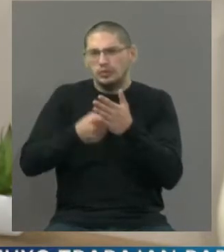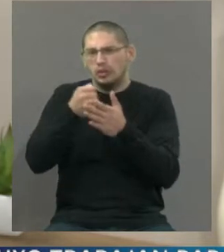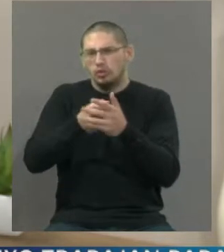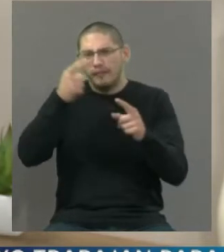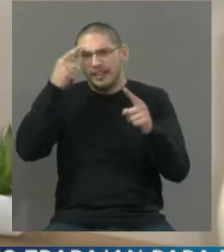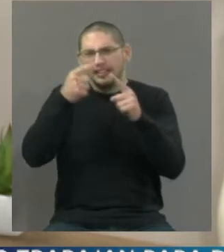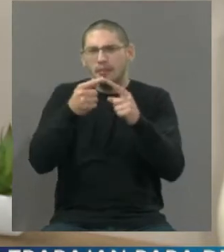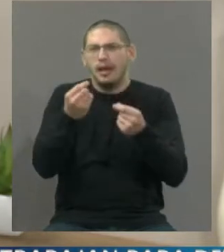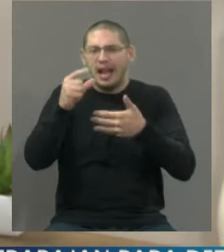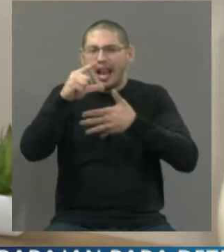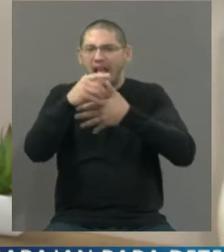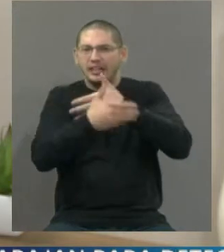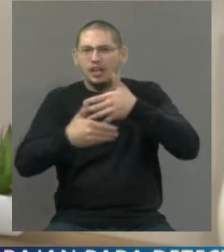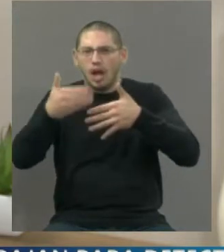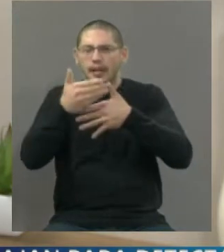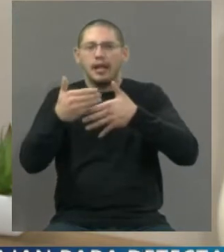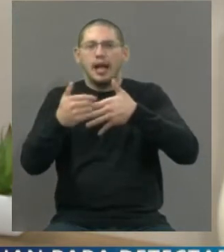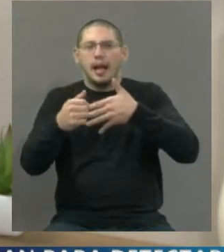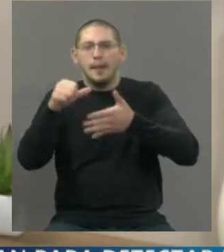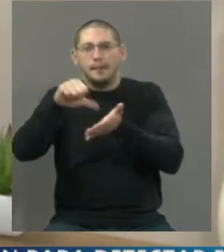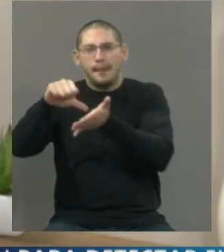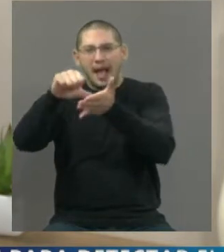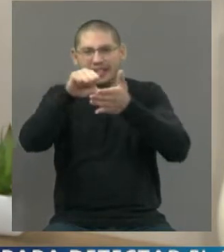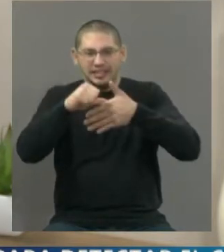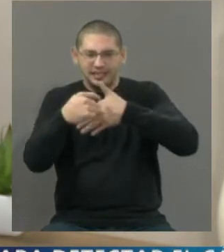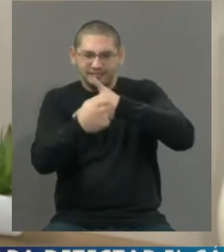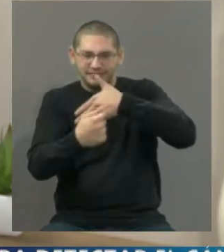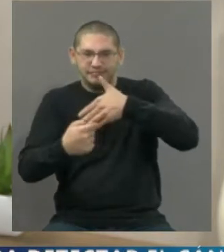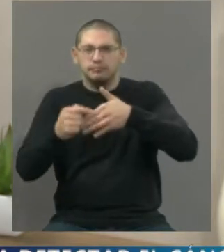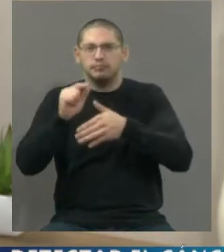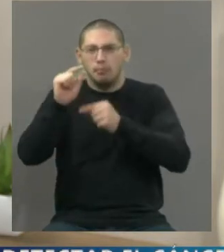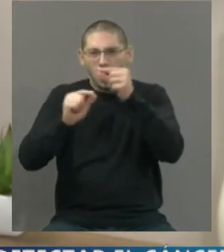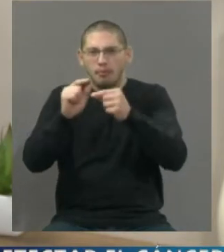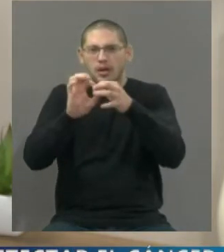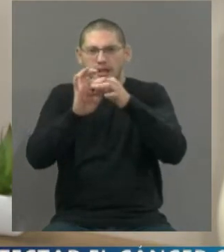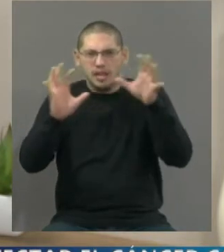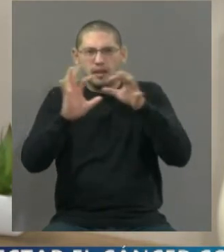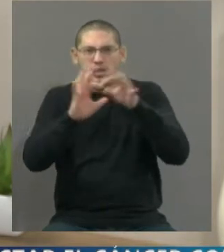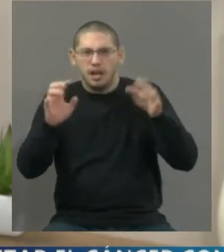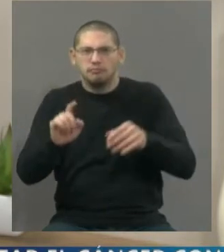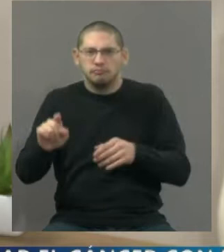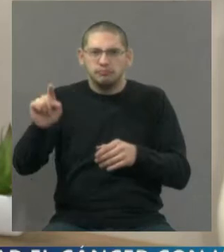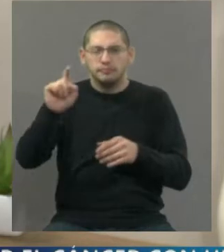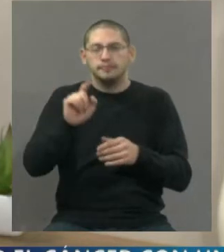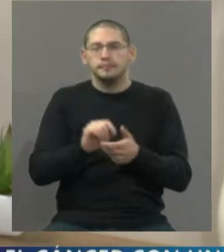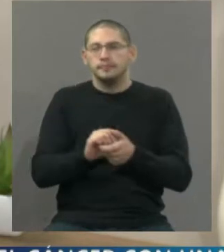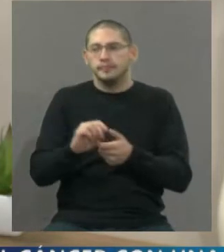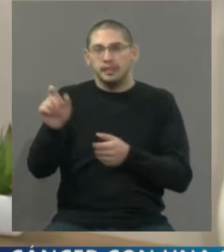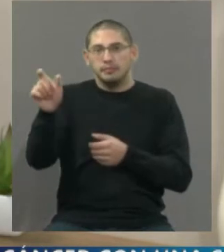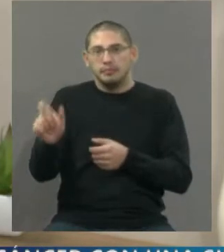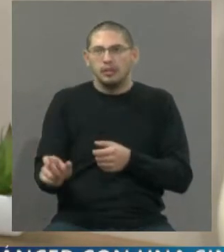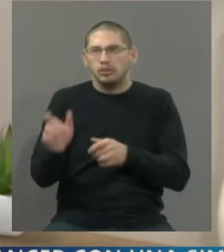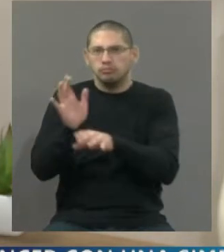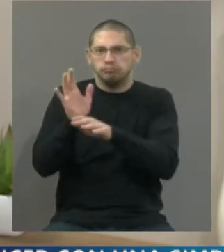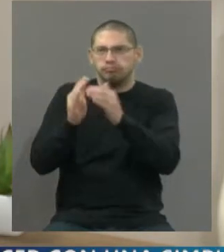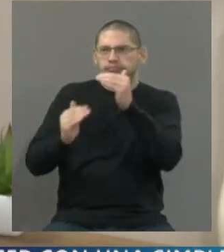en Latinoamérica? Digo, vos decías que está bueno esto de ese cambio que se ha dado de humanizarlos más a estos próceres y dejarlos